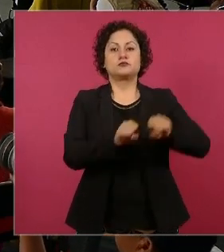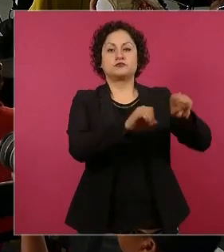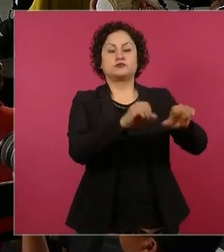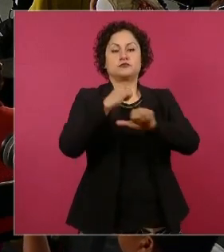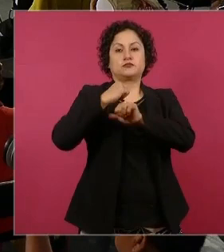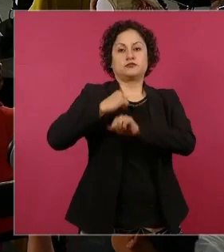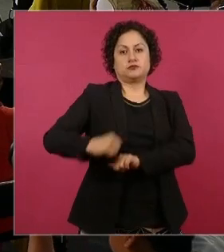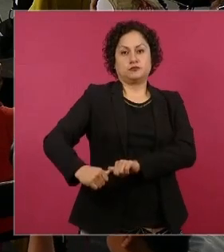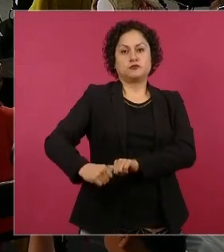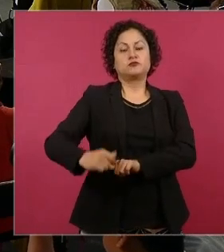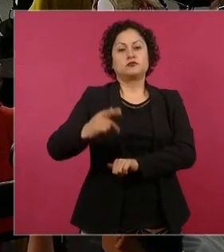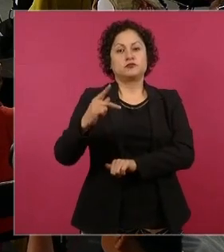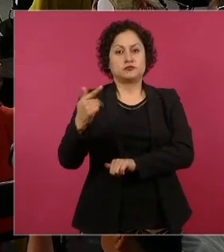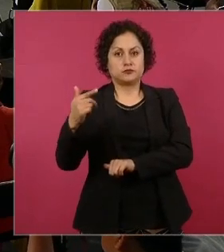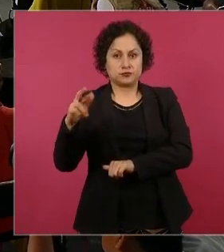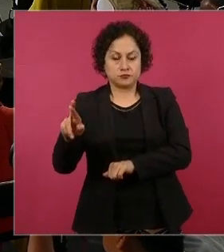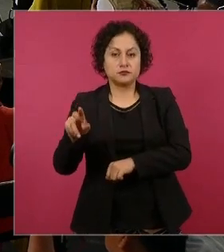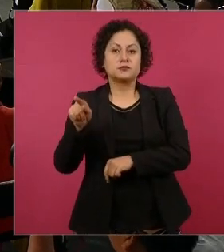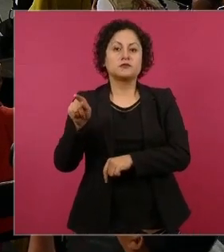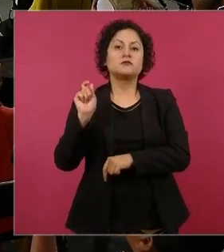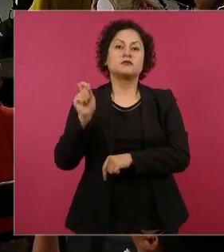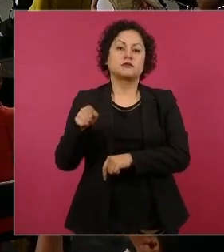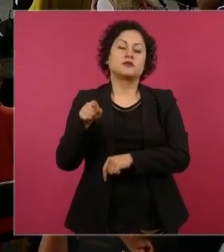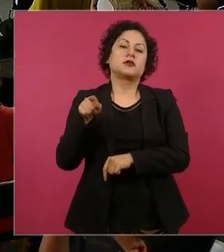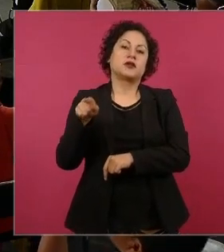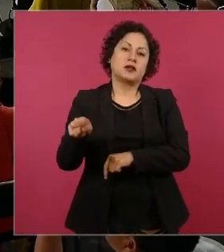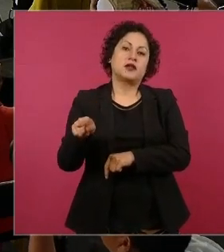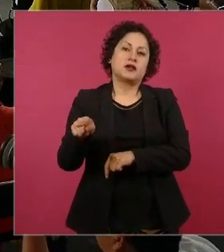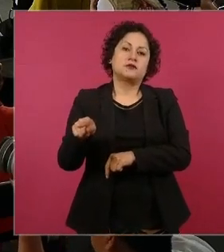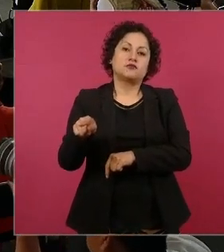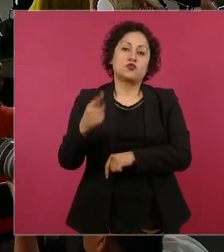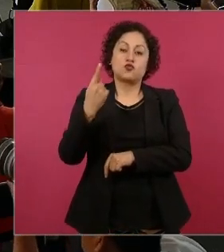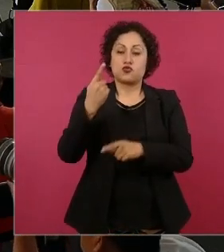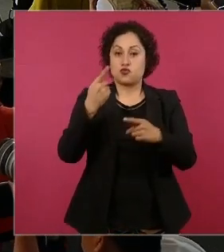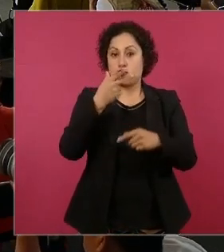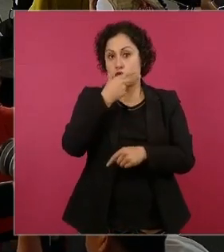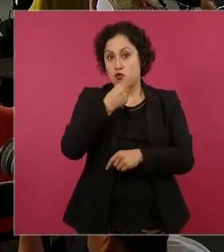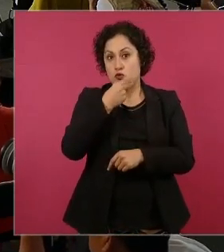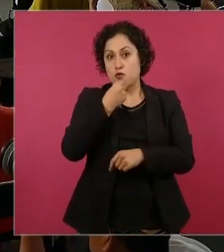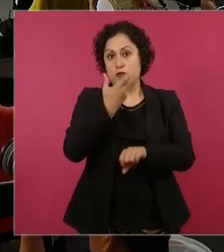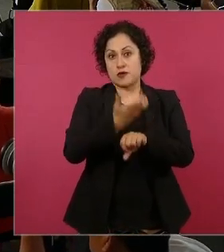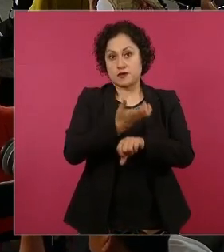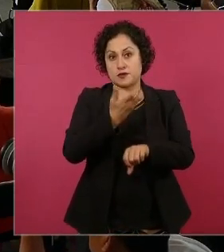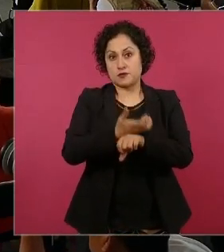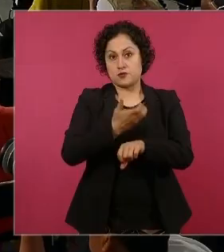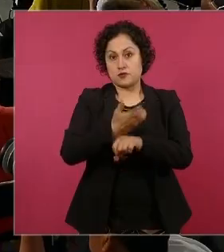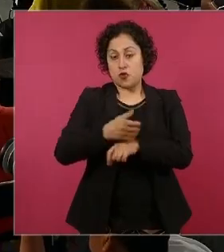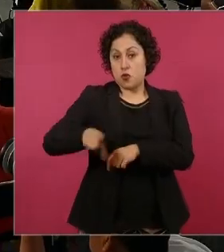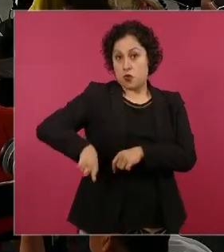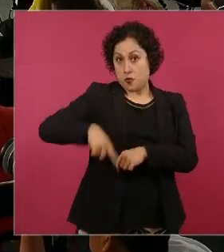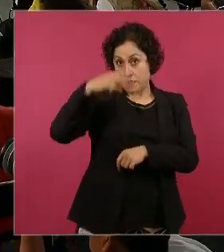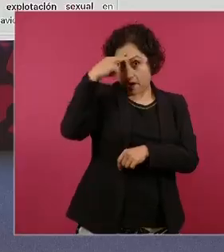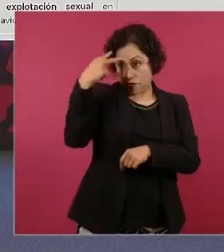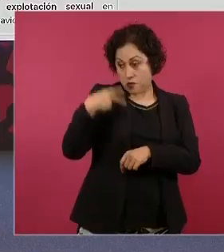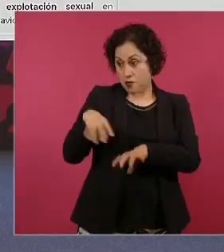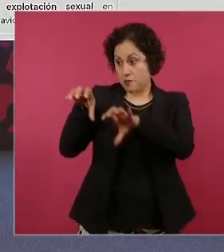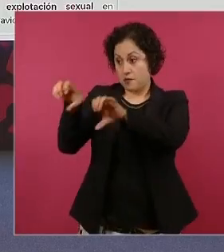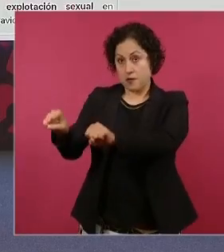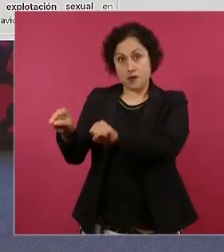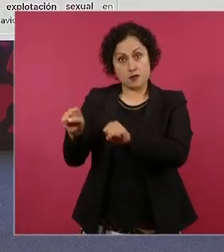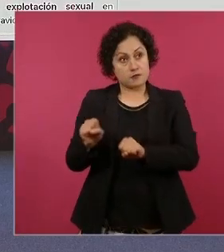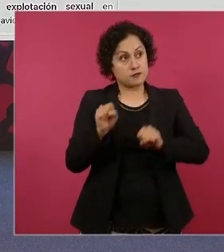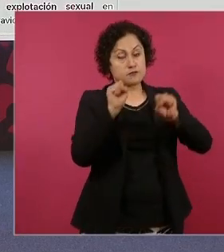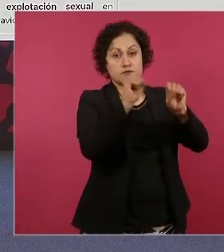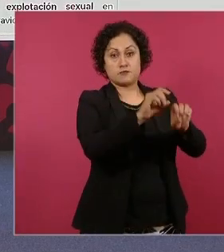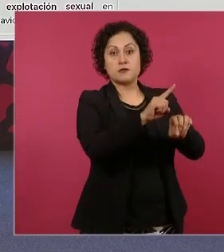República. El primer caso es un ciudadano canadiense entregado por el Gobierno de México y requerido por un